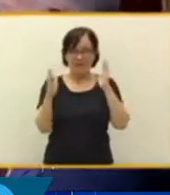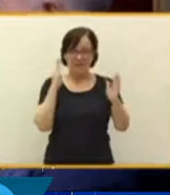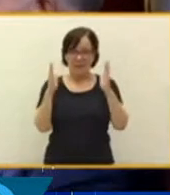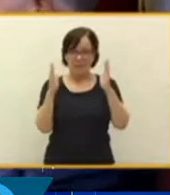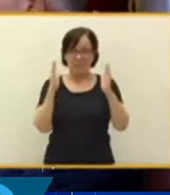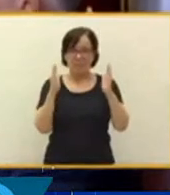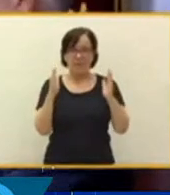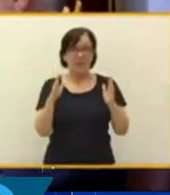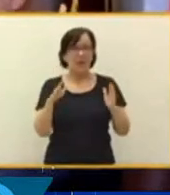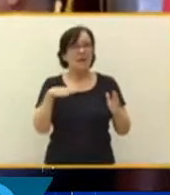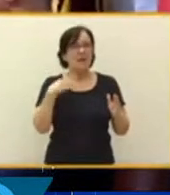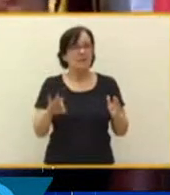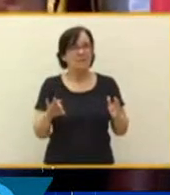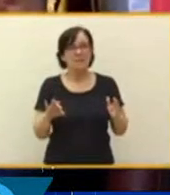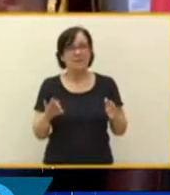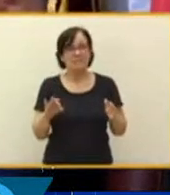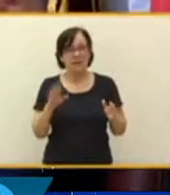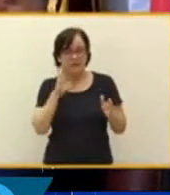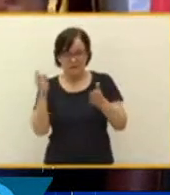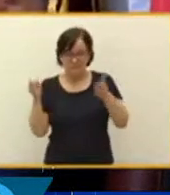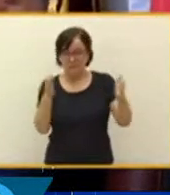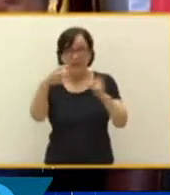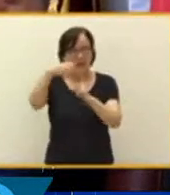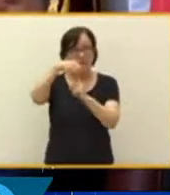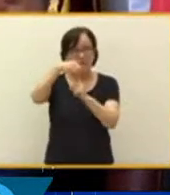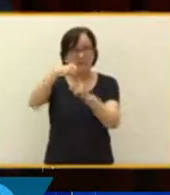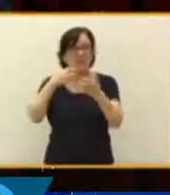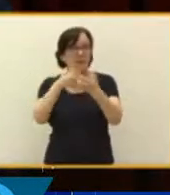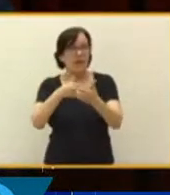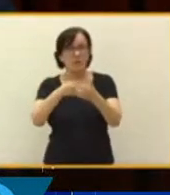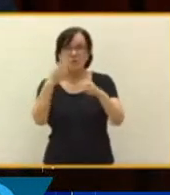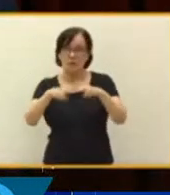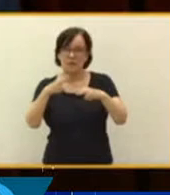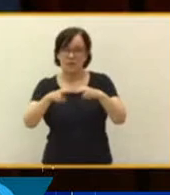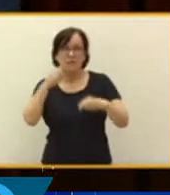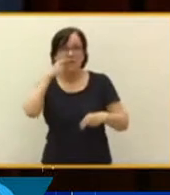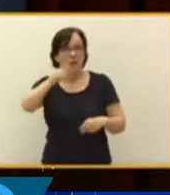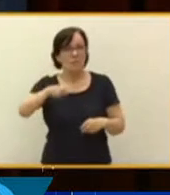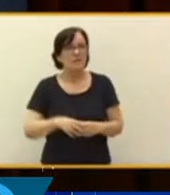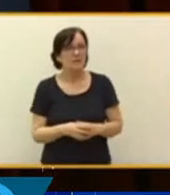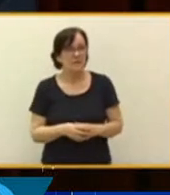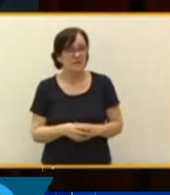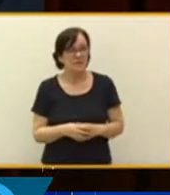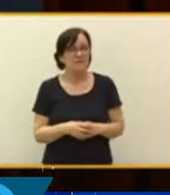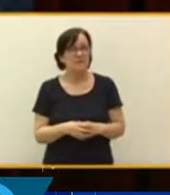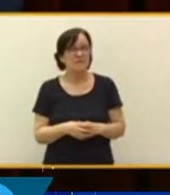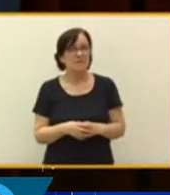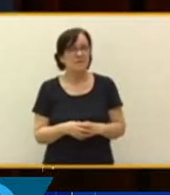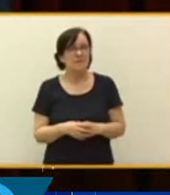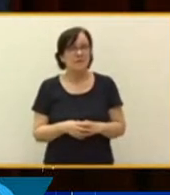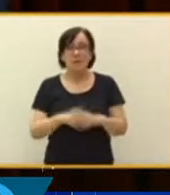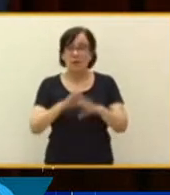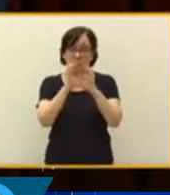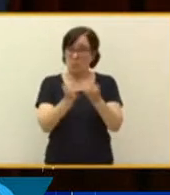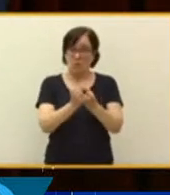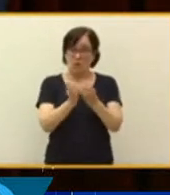a ser obedientes y sumisos al poder, o no tienen conciencia, no tienen brújula. A mí me han dicho que haga esto, yo hago esto